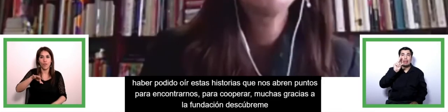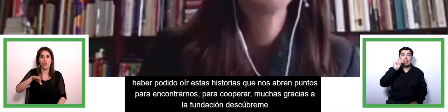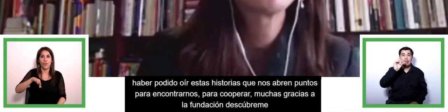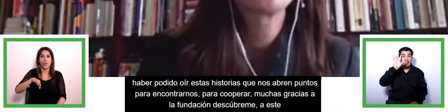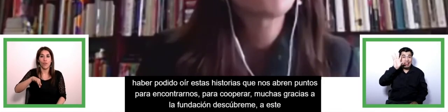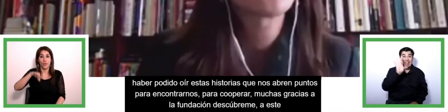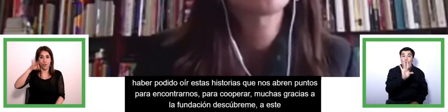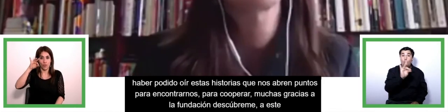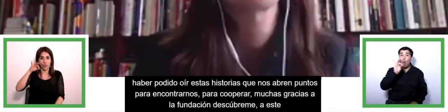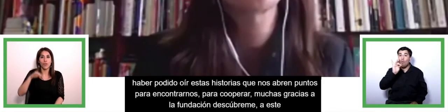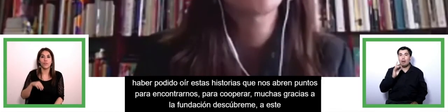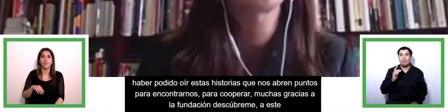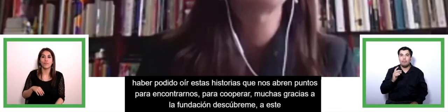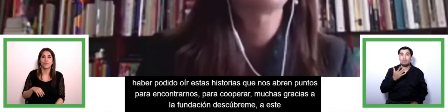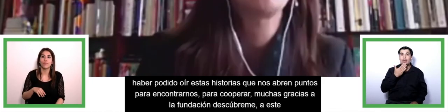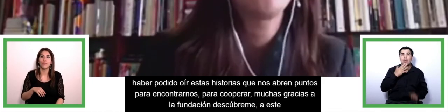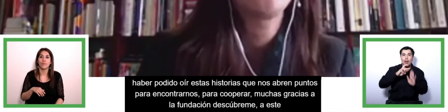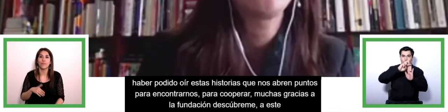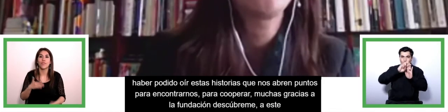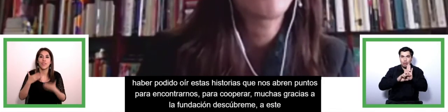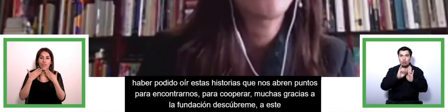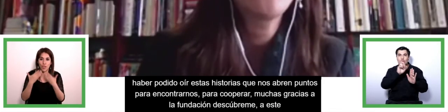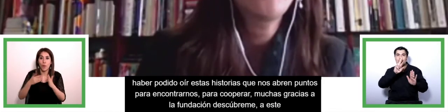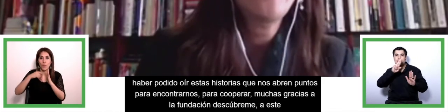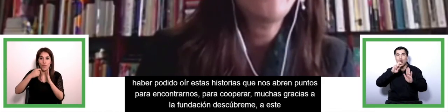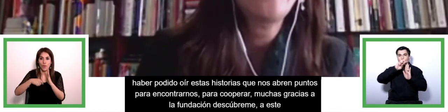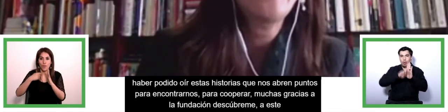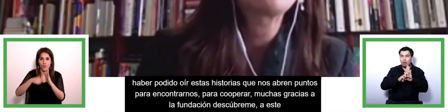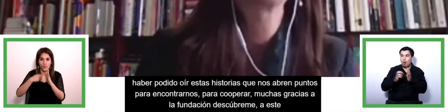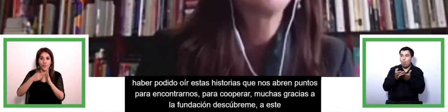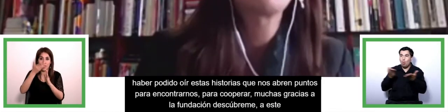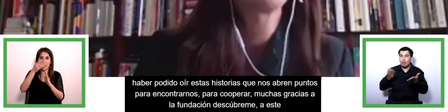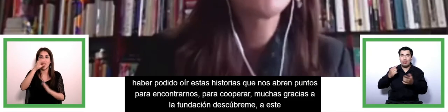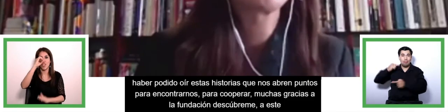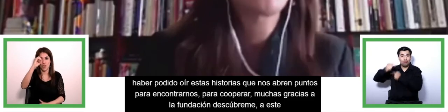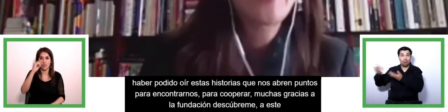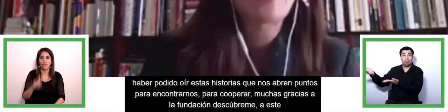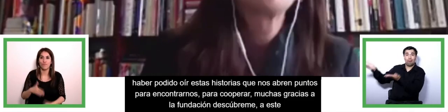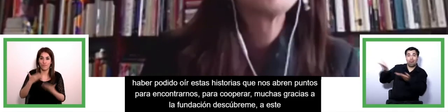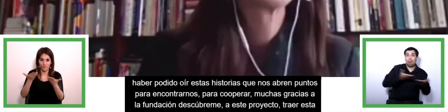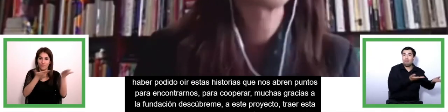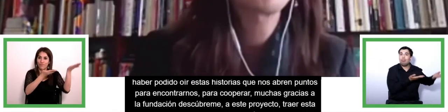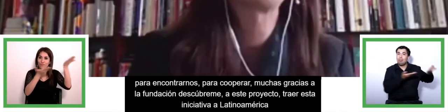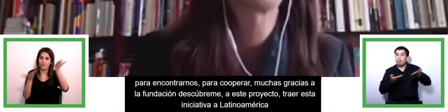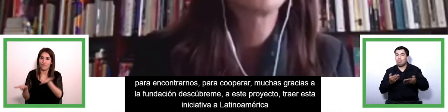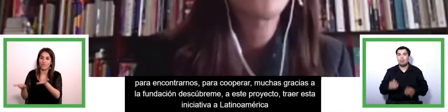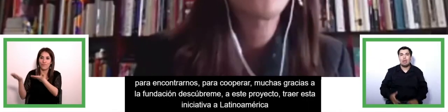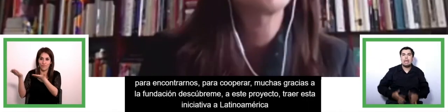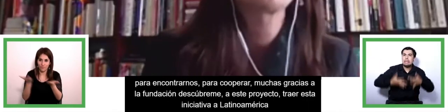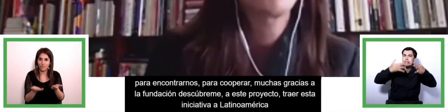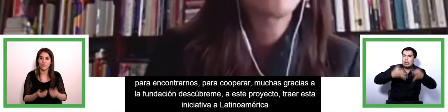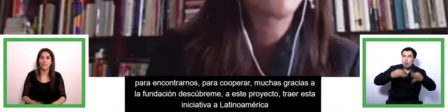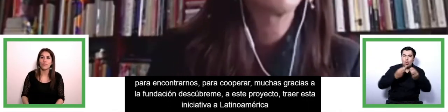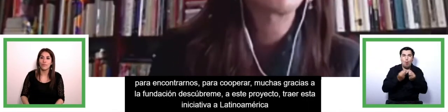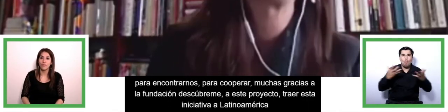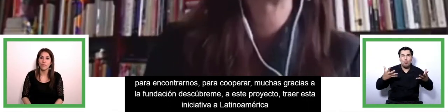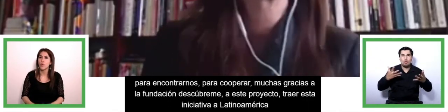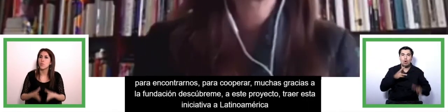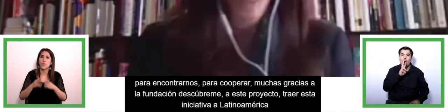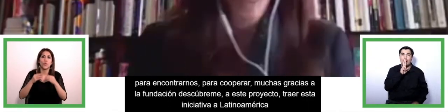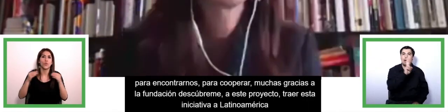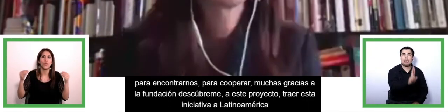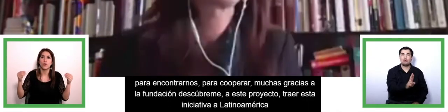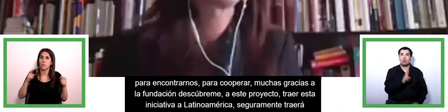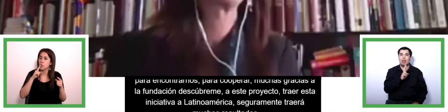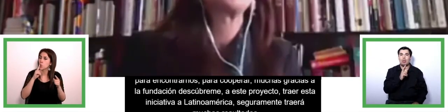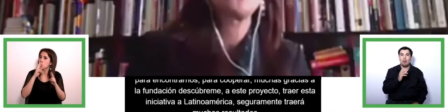esta iniciativa Cero Project a Latinoamérica. Seguramente traerá muchos resultados para que la región